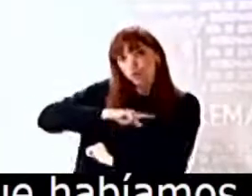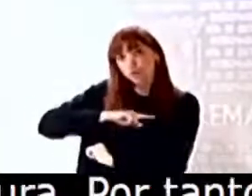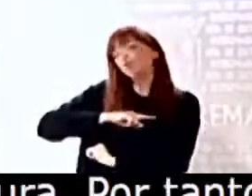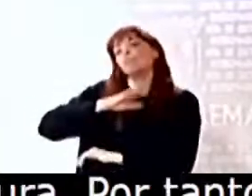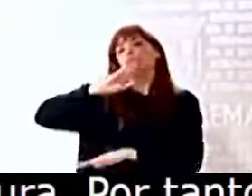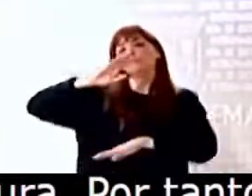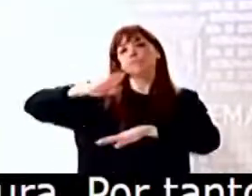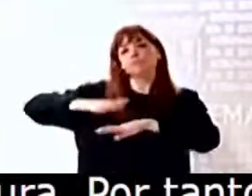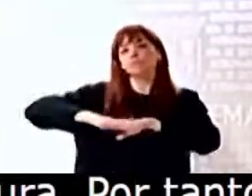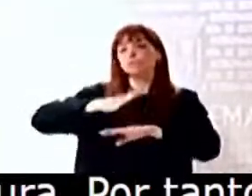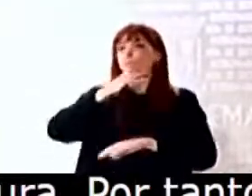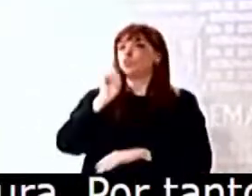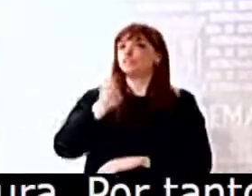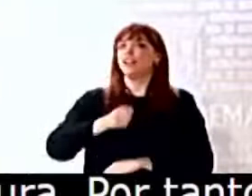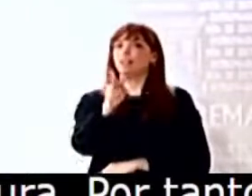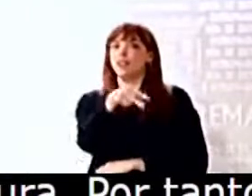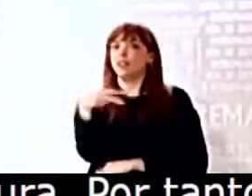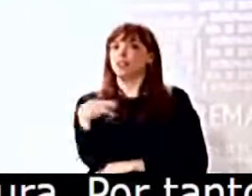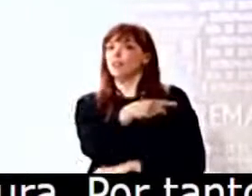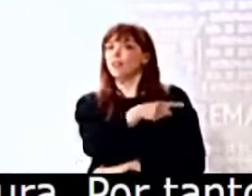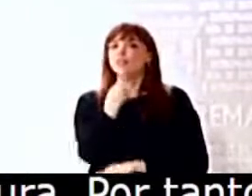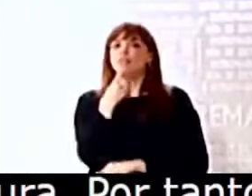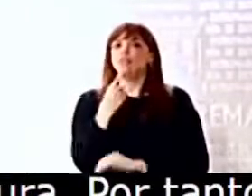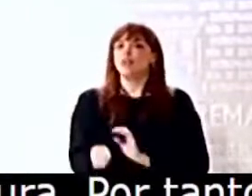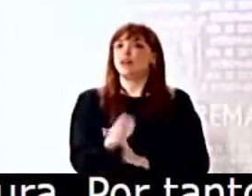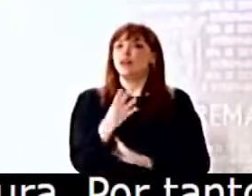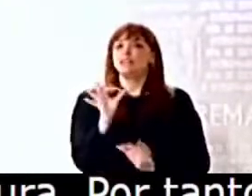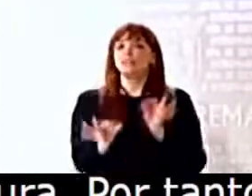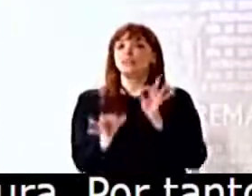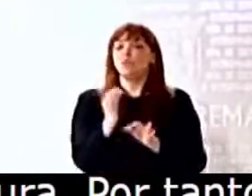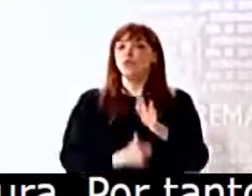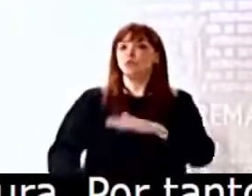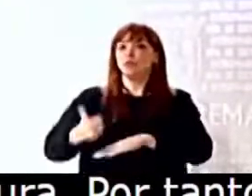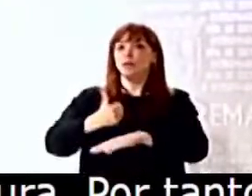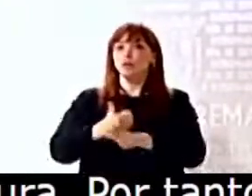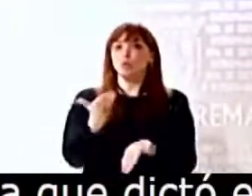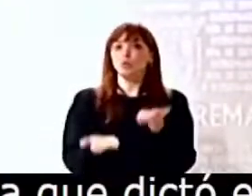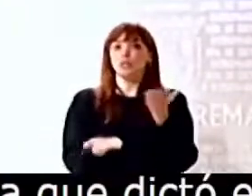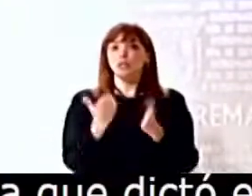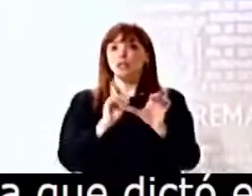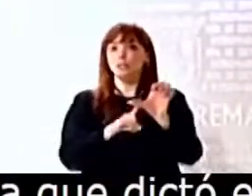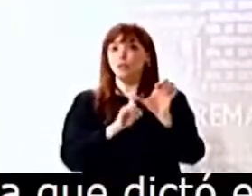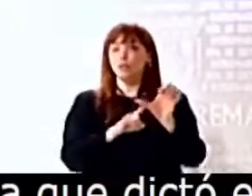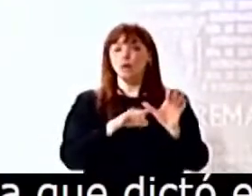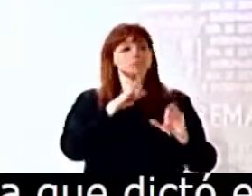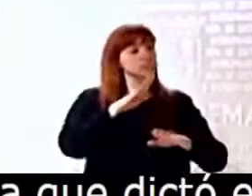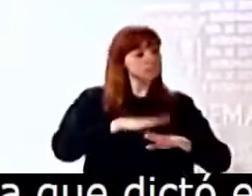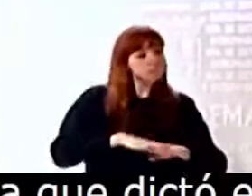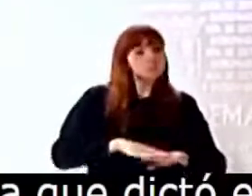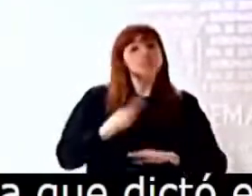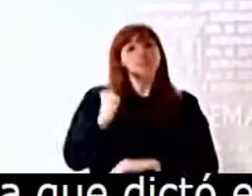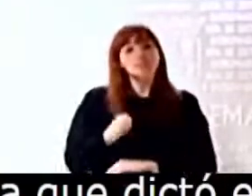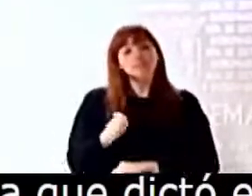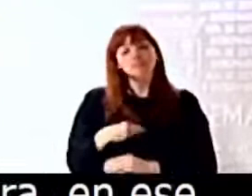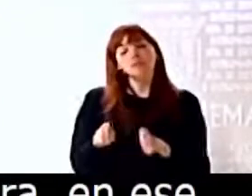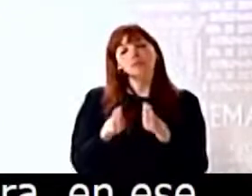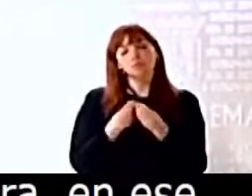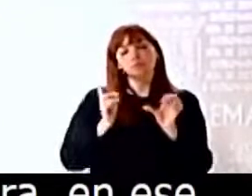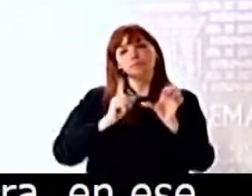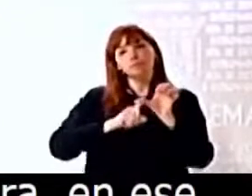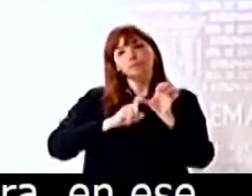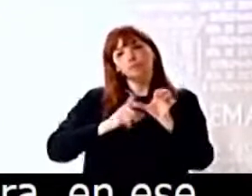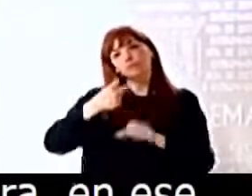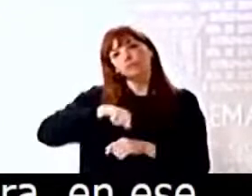el cumplimiento de la sentencia que dictó el Tribunal Superior de Justicia de Extremadura, en ese cumplimiento la Junta de